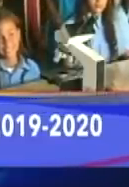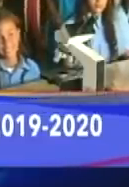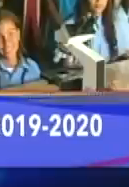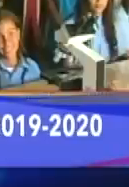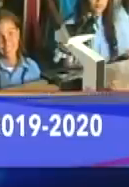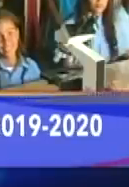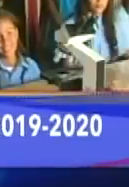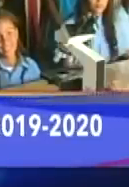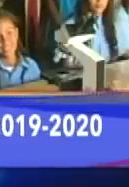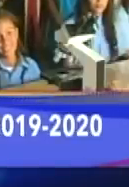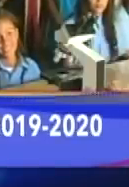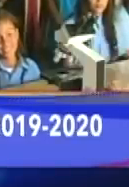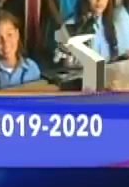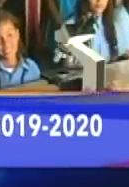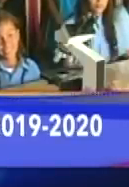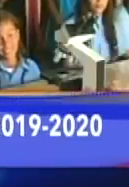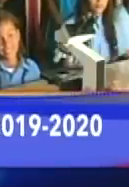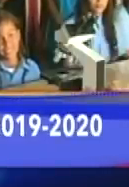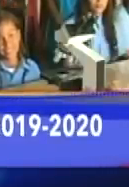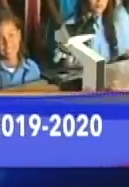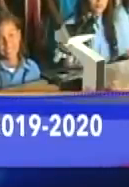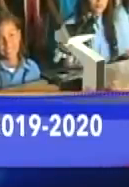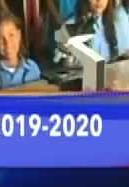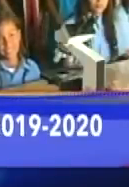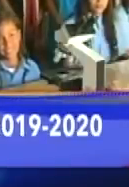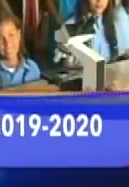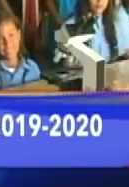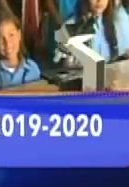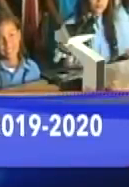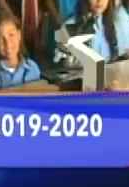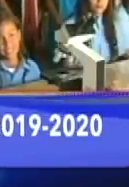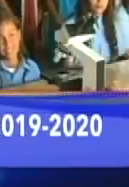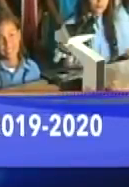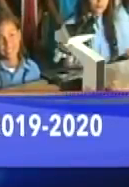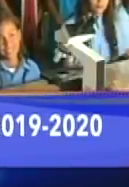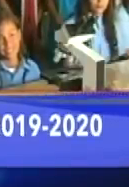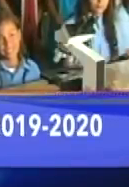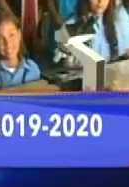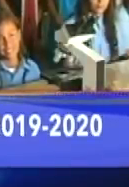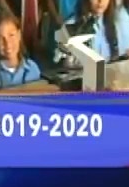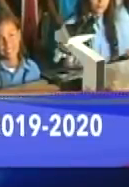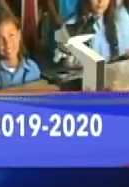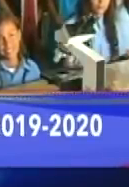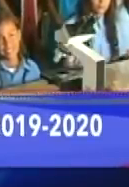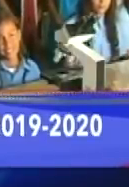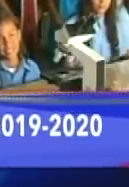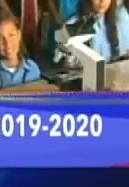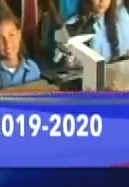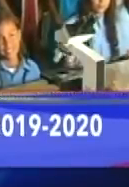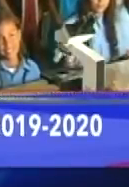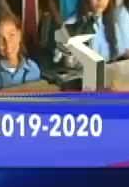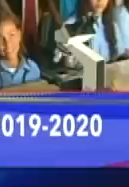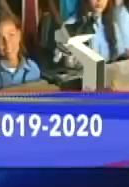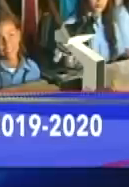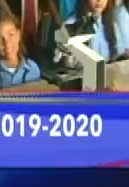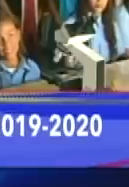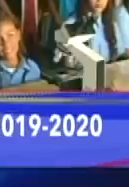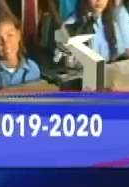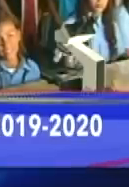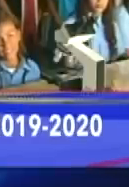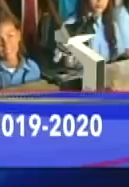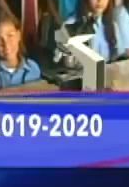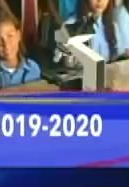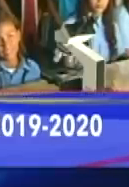y nuestro alcalde farc que dios te bendiga también a todos ustedes les entrego